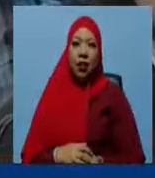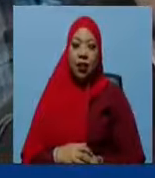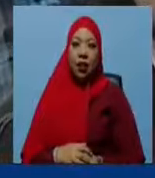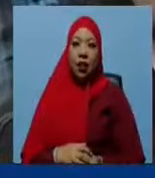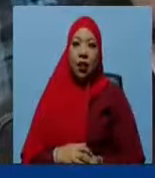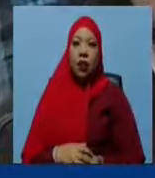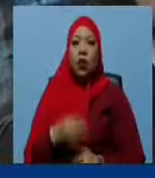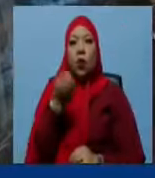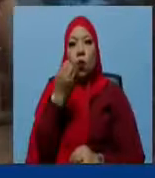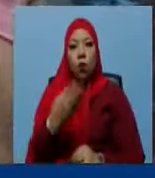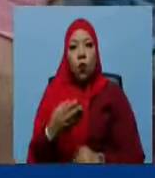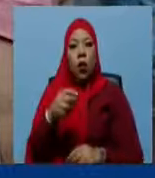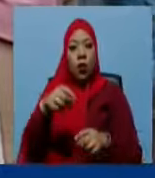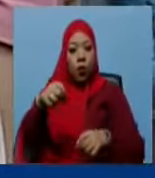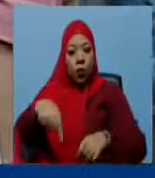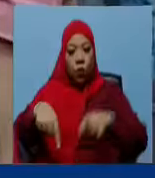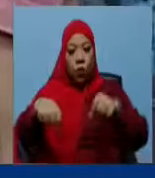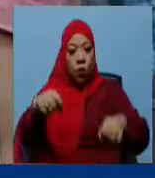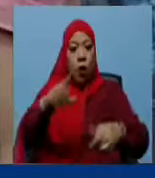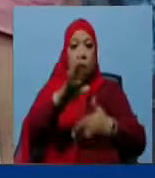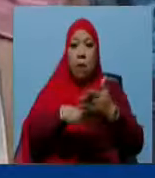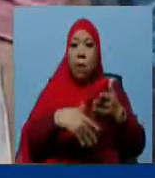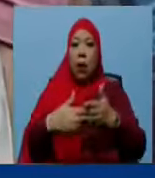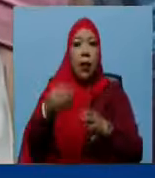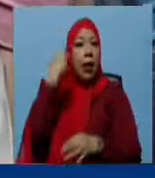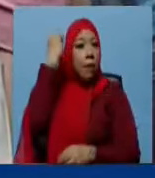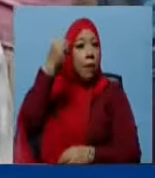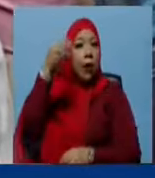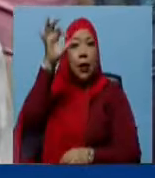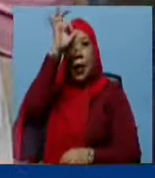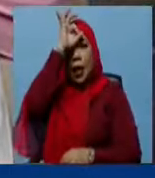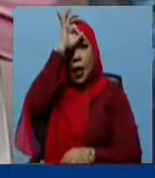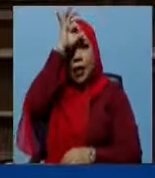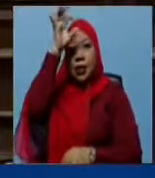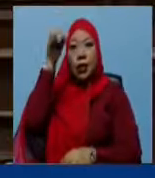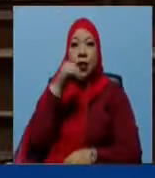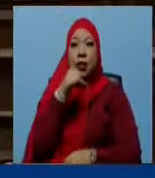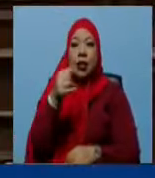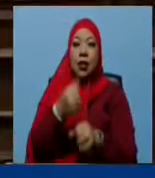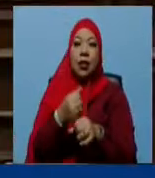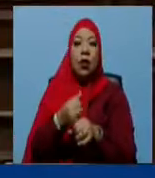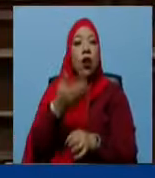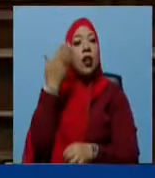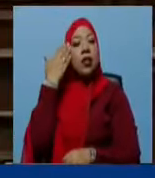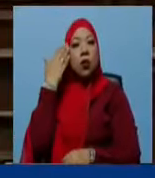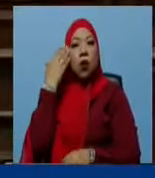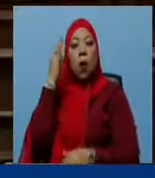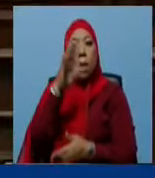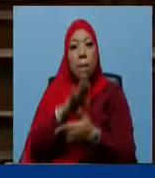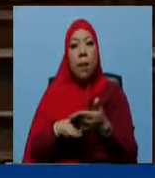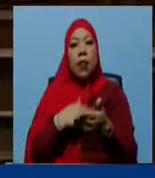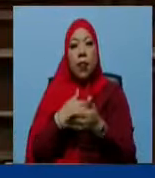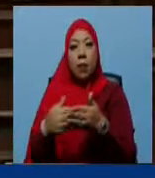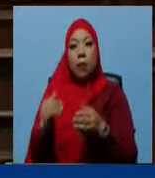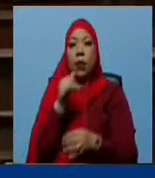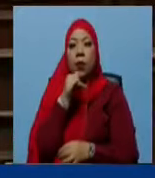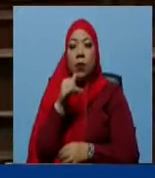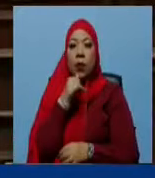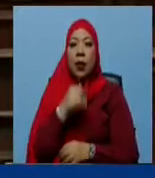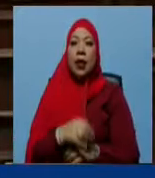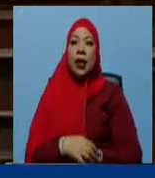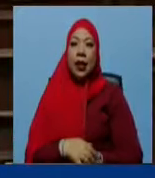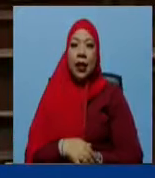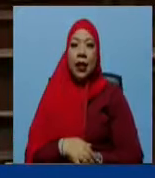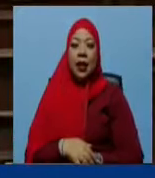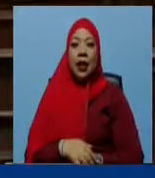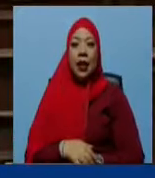30. Él es bueno para sembrar, no para echar cuenta. Quizás Merente pudiera saberlo, porque es matemático. Ah, Merente.